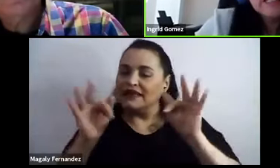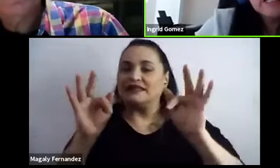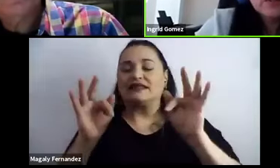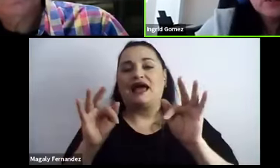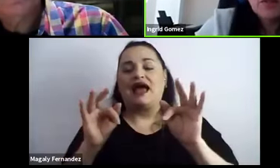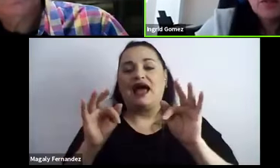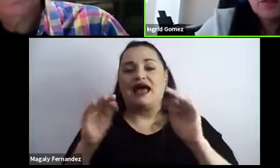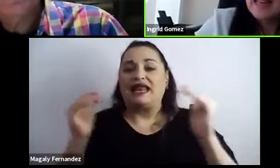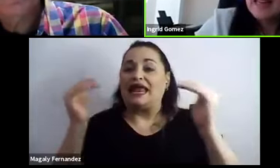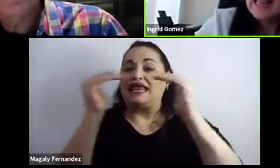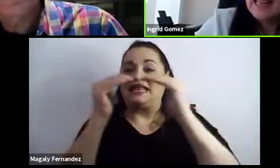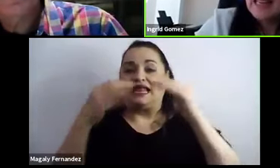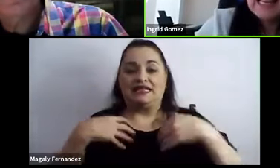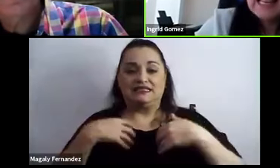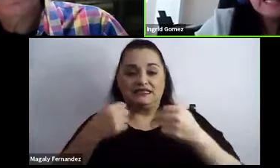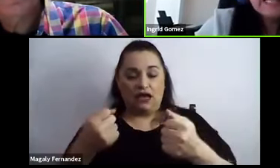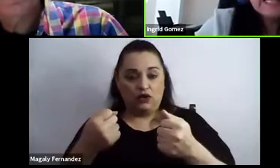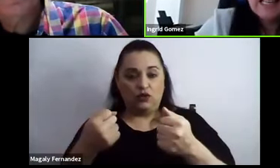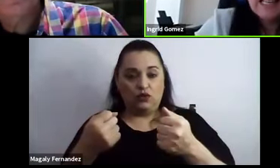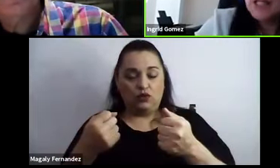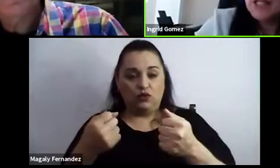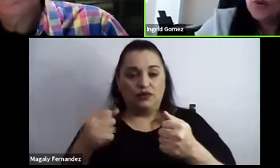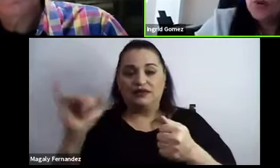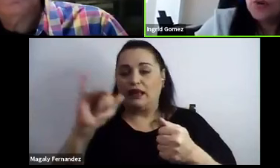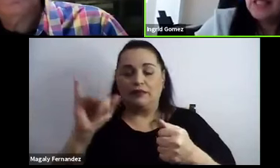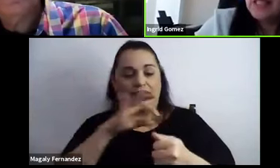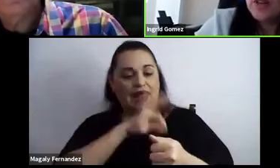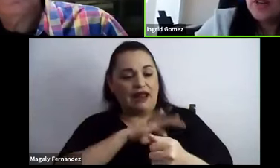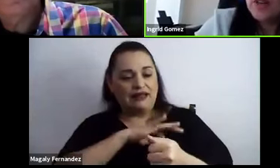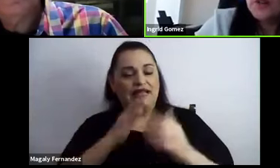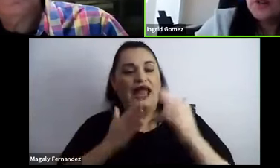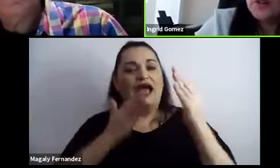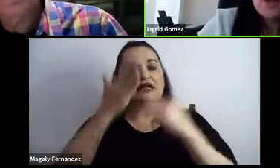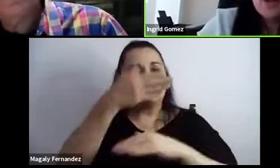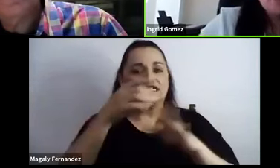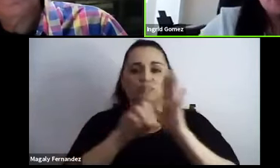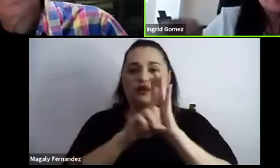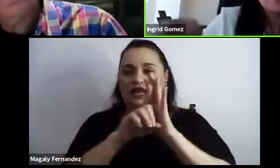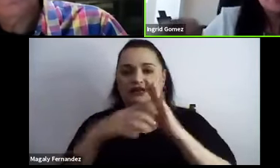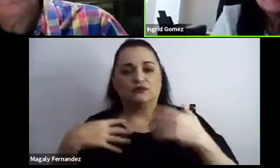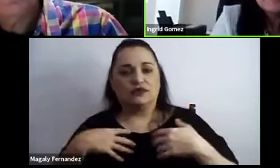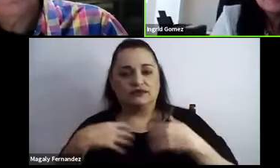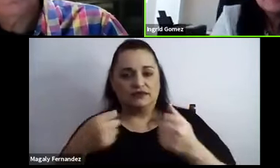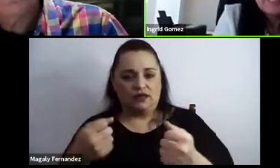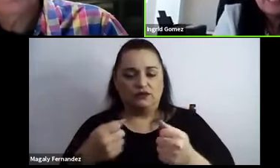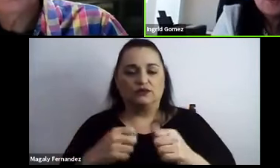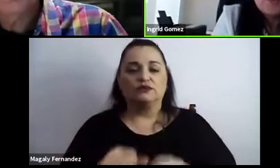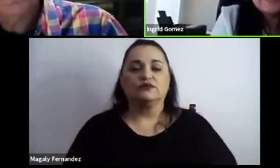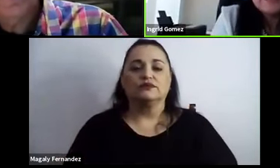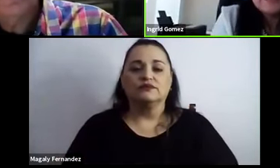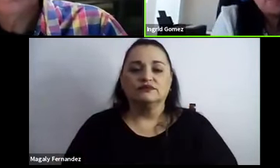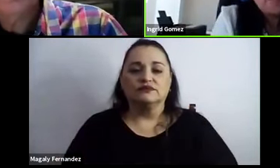equidad en salud, sino esa garantía de acceso o de derecho a la salud. Bueno, entonces,